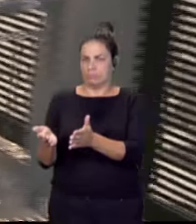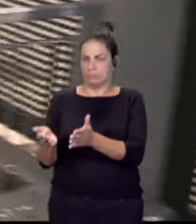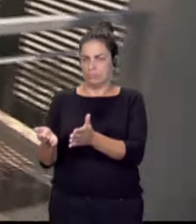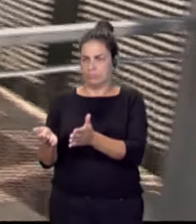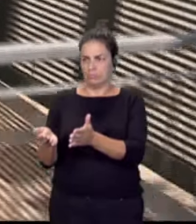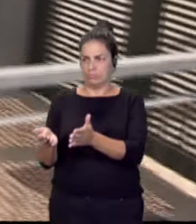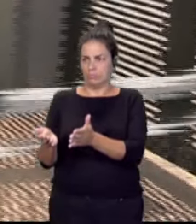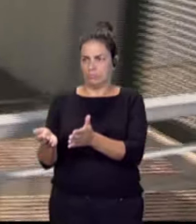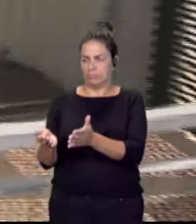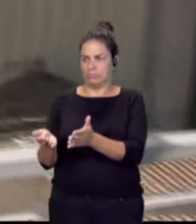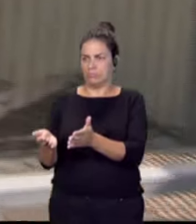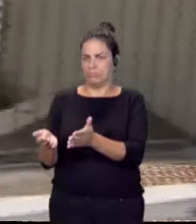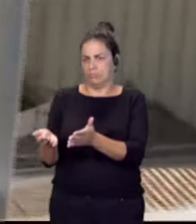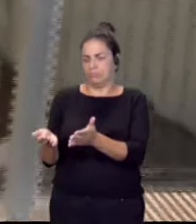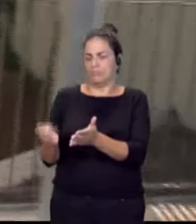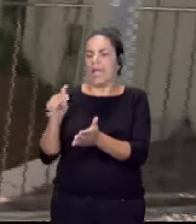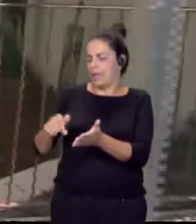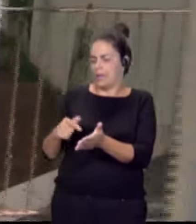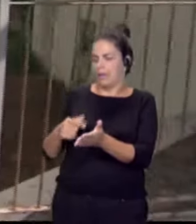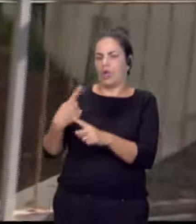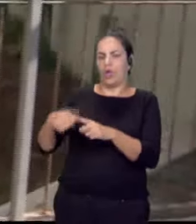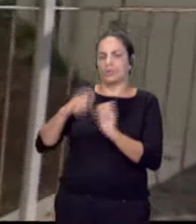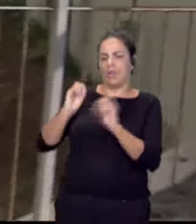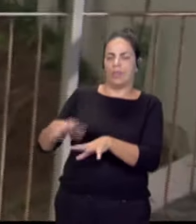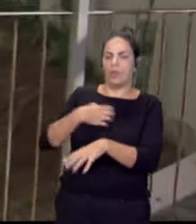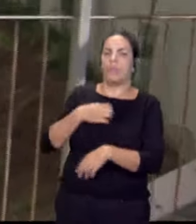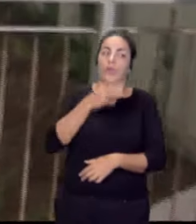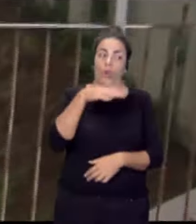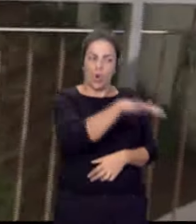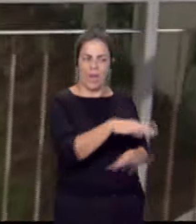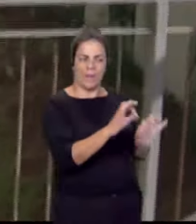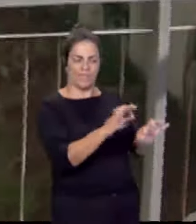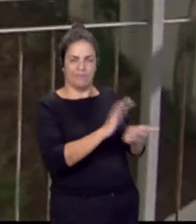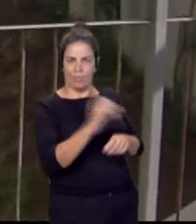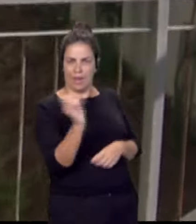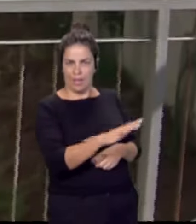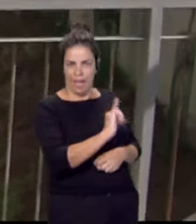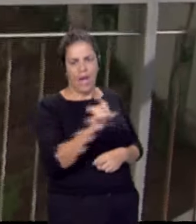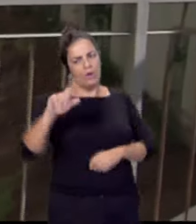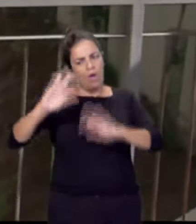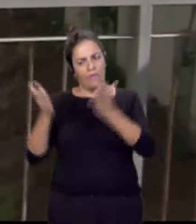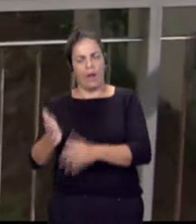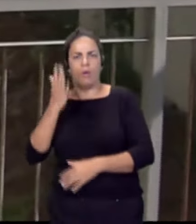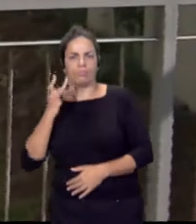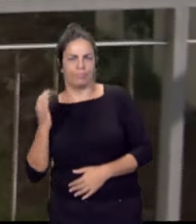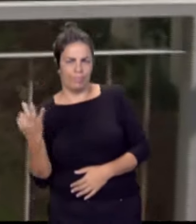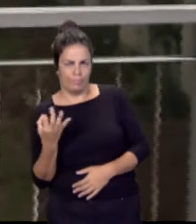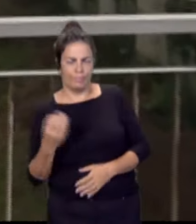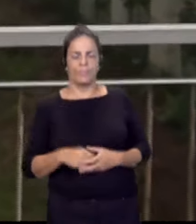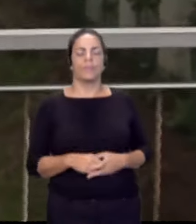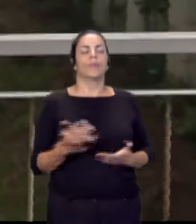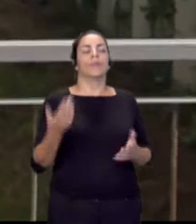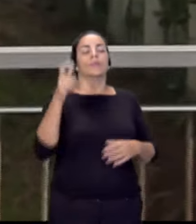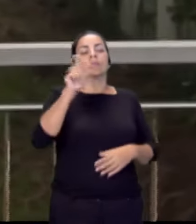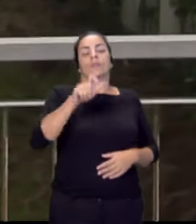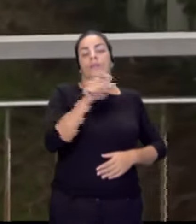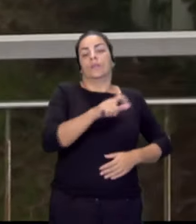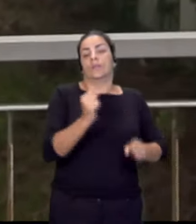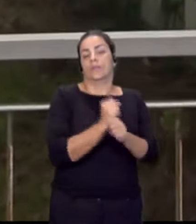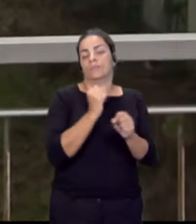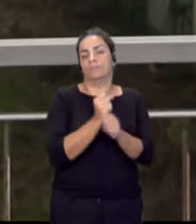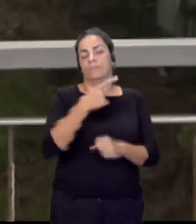que para eso están los sitios habilitados para dejarlo. Domingo Galván, muchas gracias. Vamos a hablar también con los técnicos de Gesplan. Gesplan es la empresa que está realizando precisamente estos